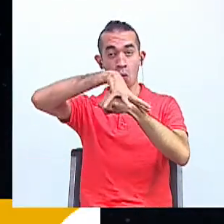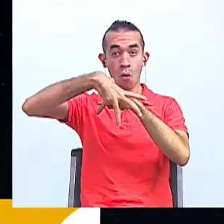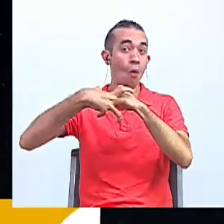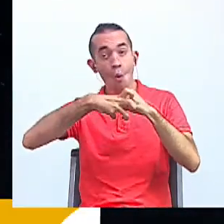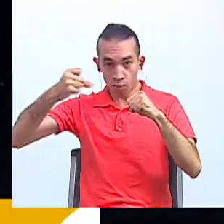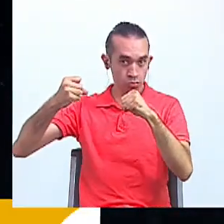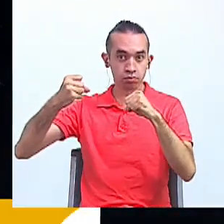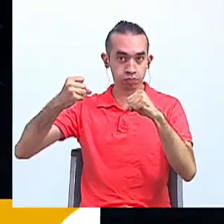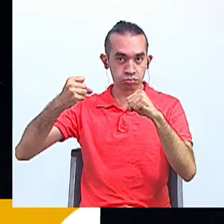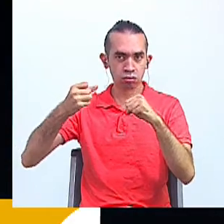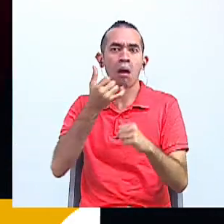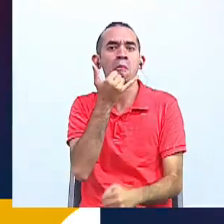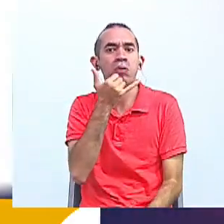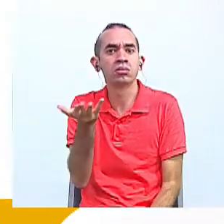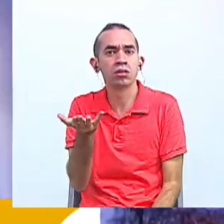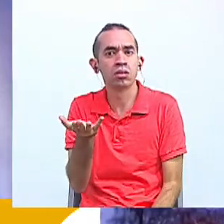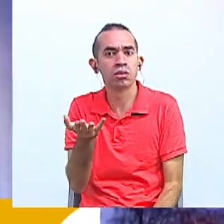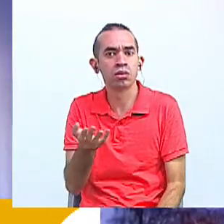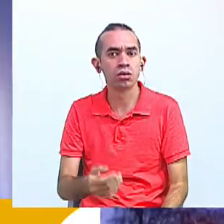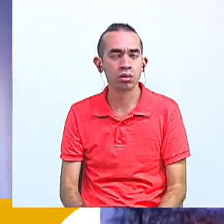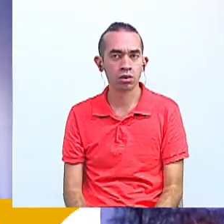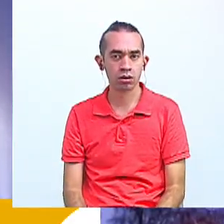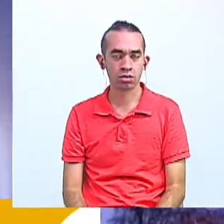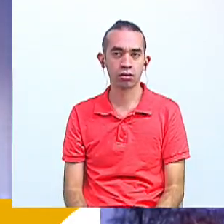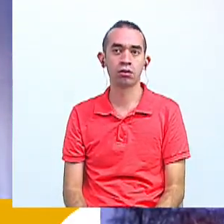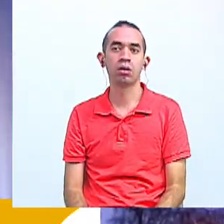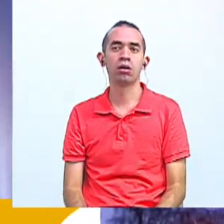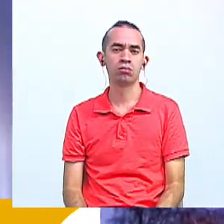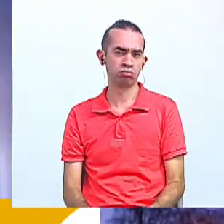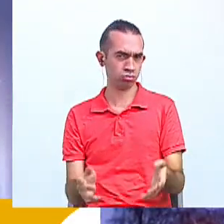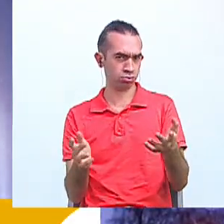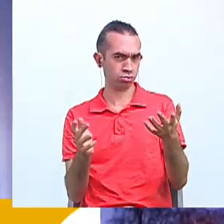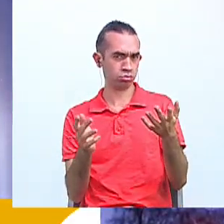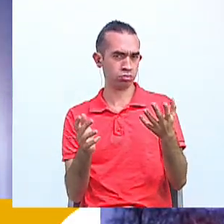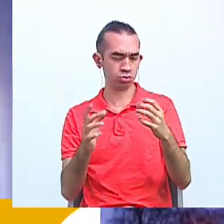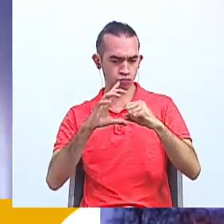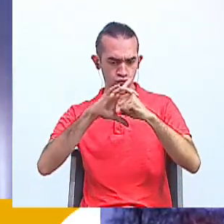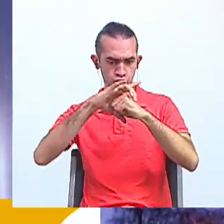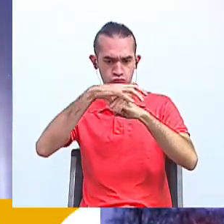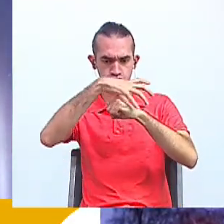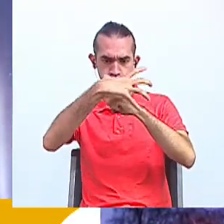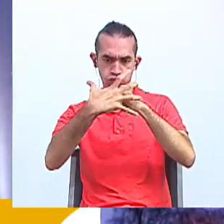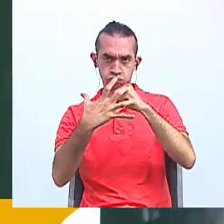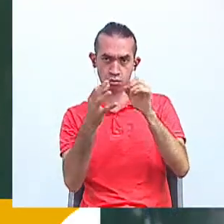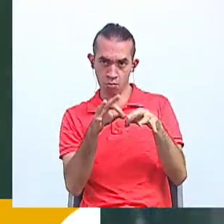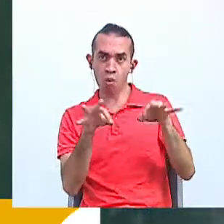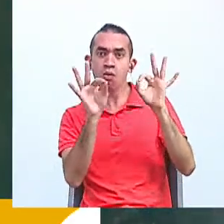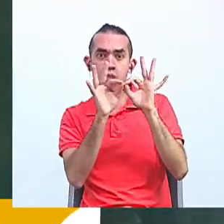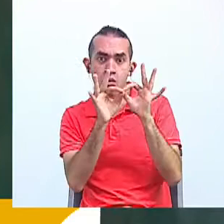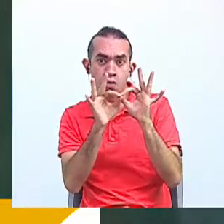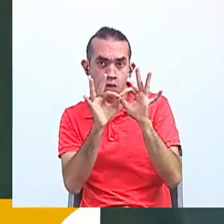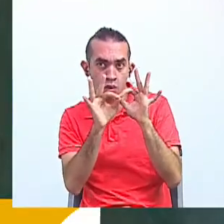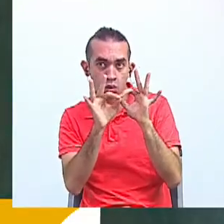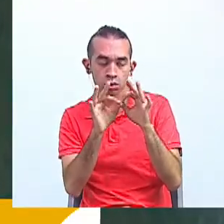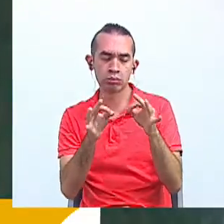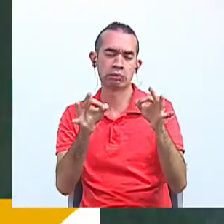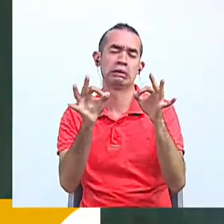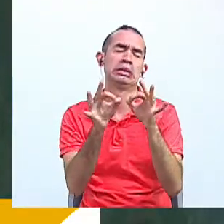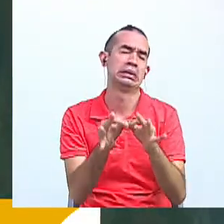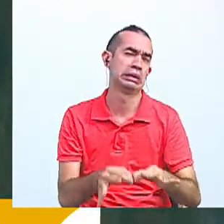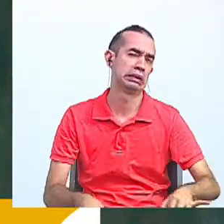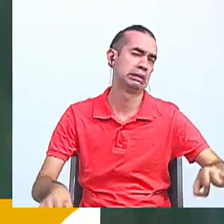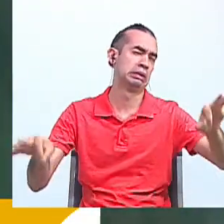desapareciera repentinamente. ¿Qué tan importante es la atmósfera para nuestro planeta? Es vital.